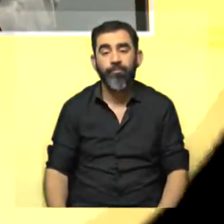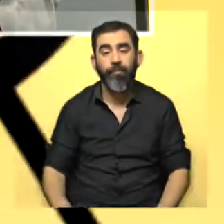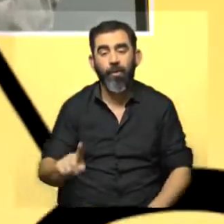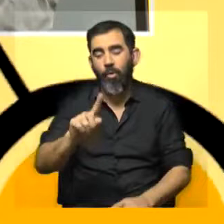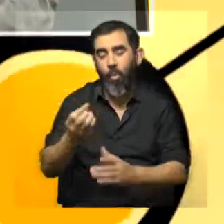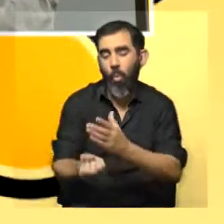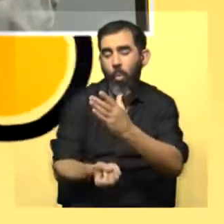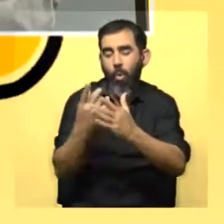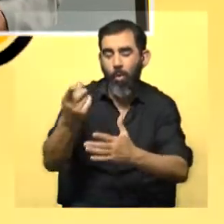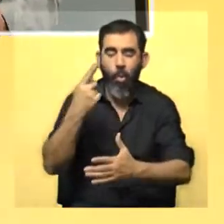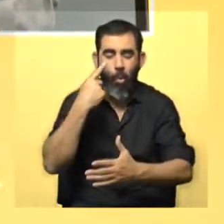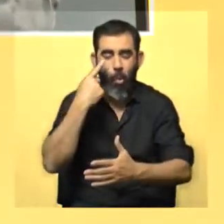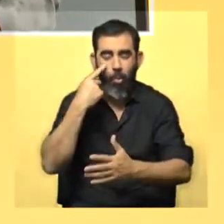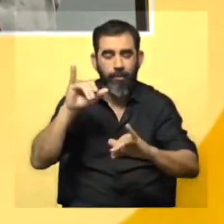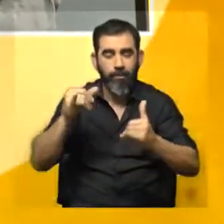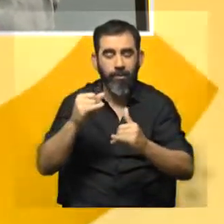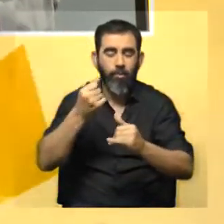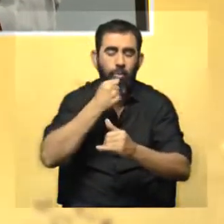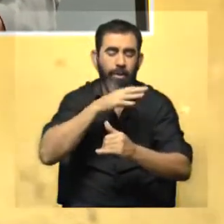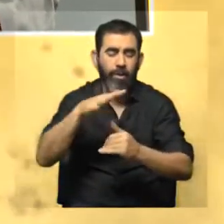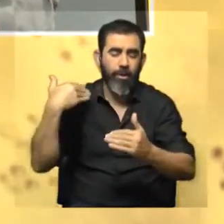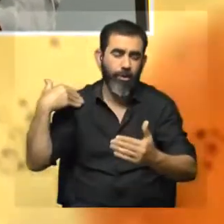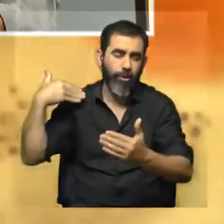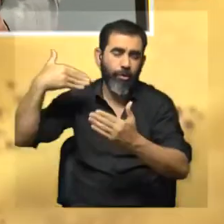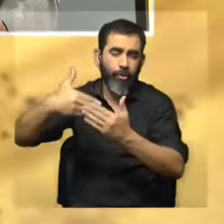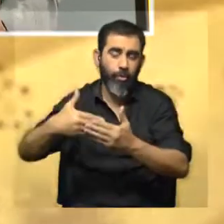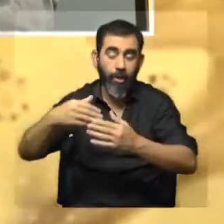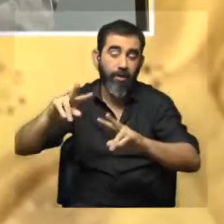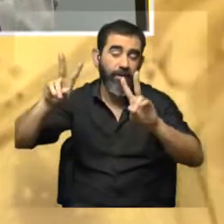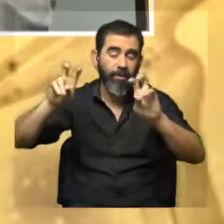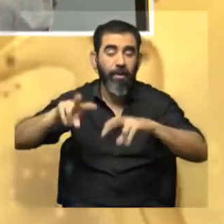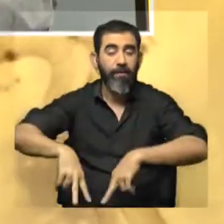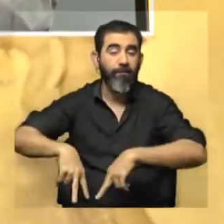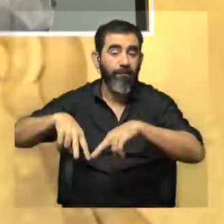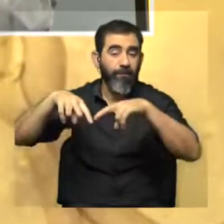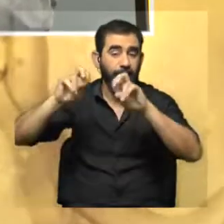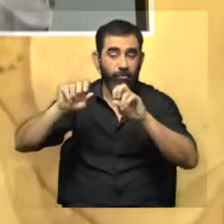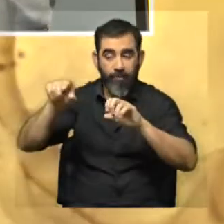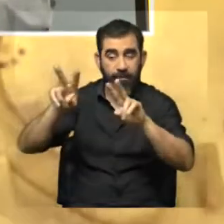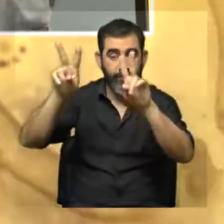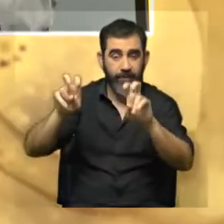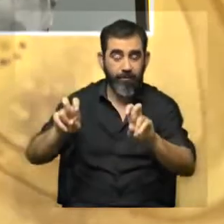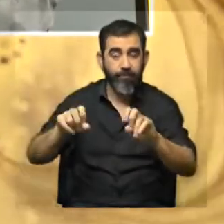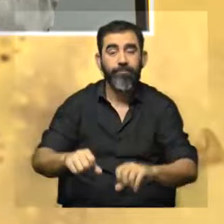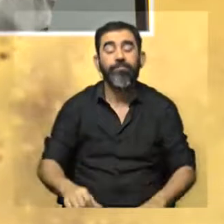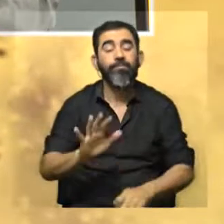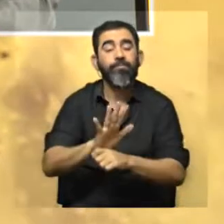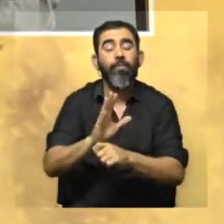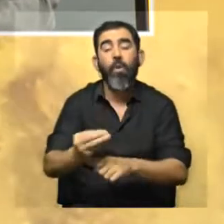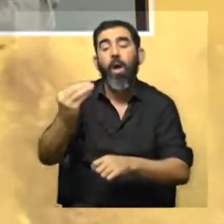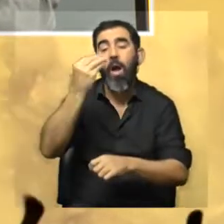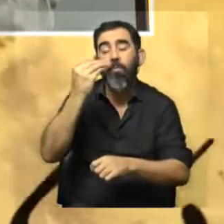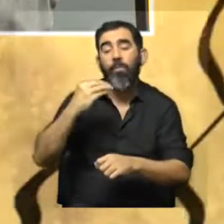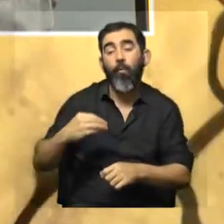para vos, una gran parte de tu carrera tiene que ver con investigaciones en cuanto a esto que podemos denominar como alimentos